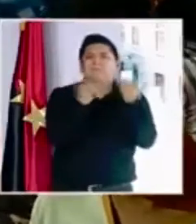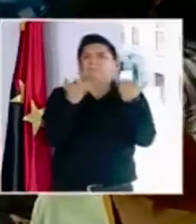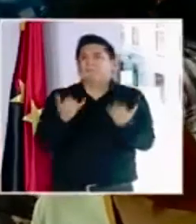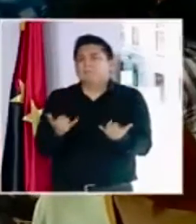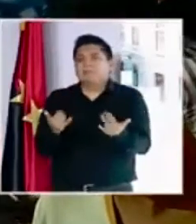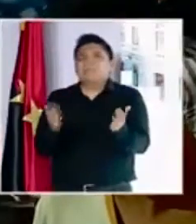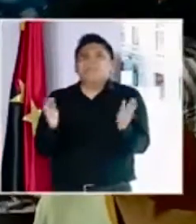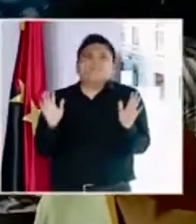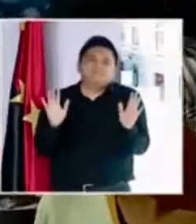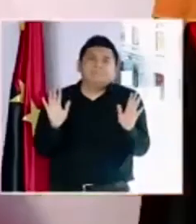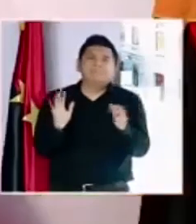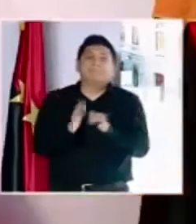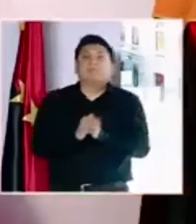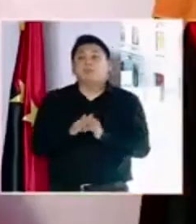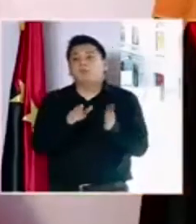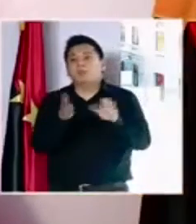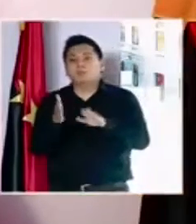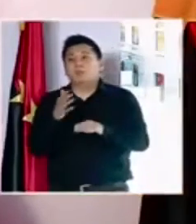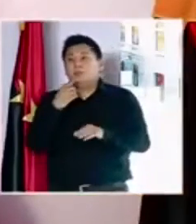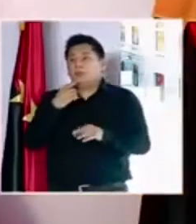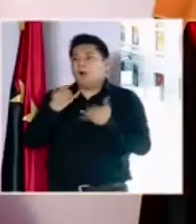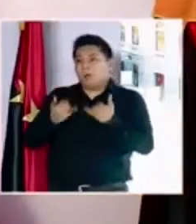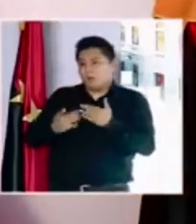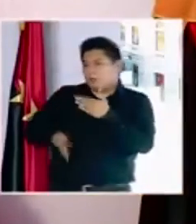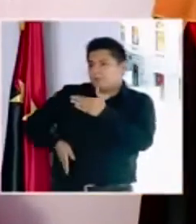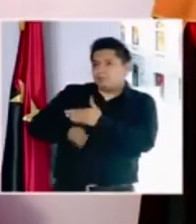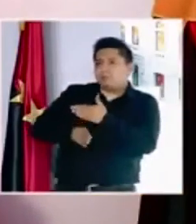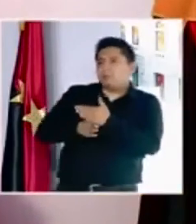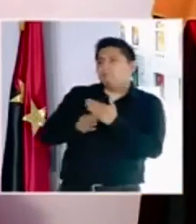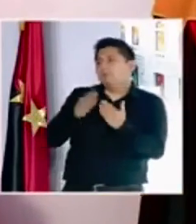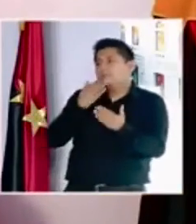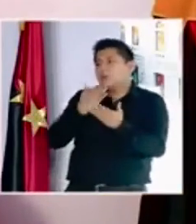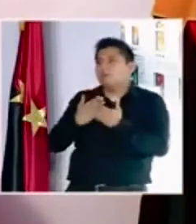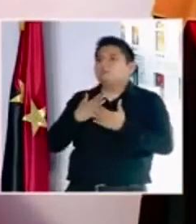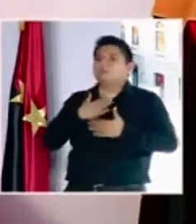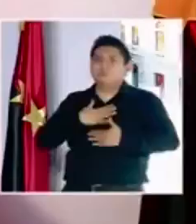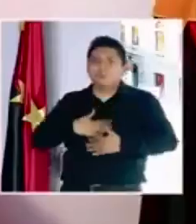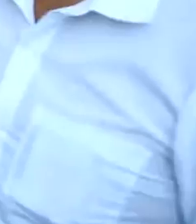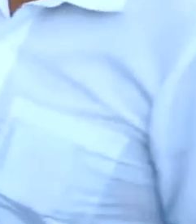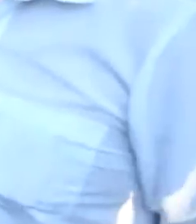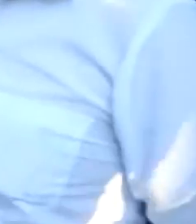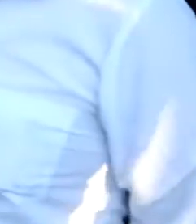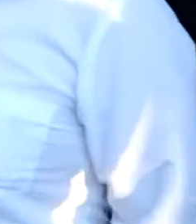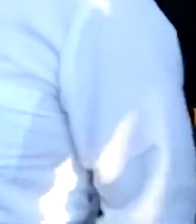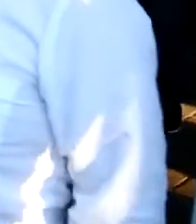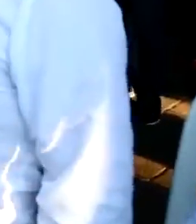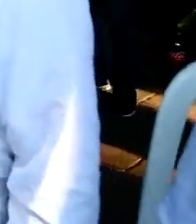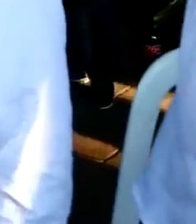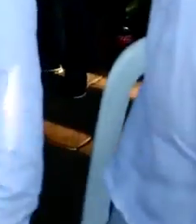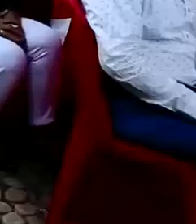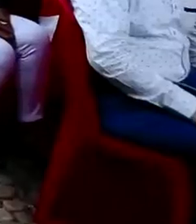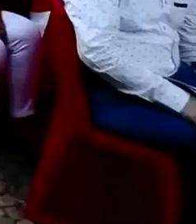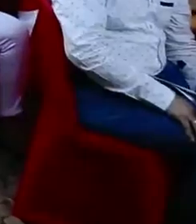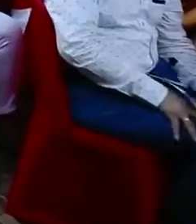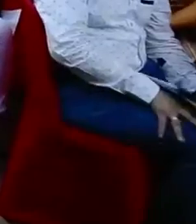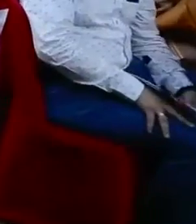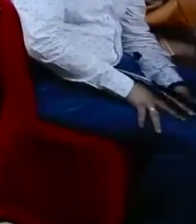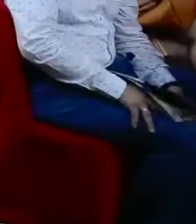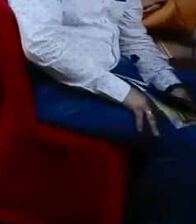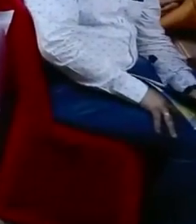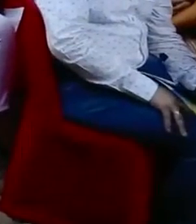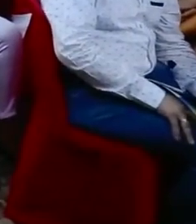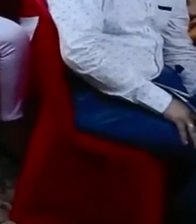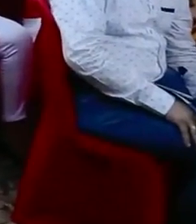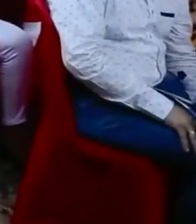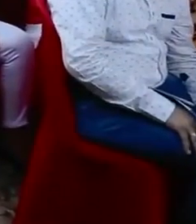continúa, poder estar reunidos. Con estas palabras, el gobernador dio inicio a su rendición de cuentas. Durante este